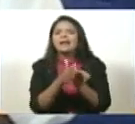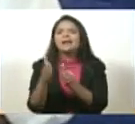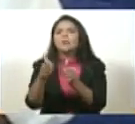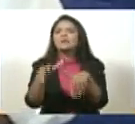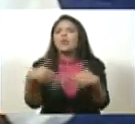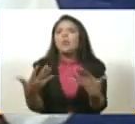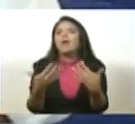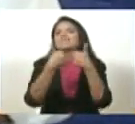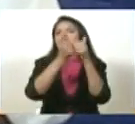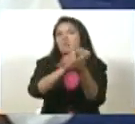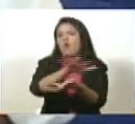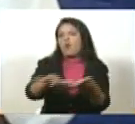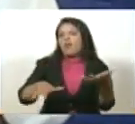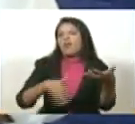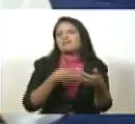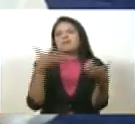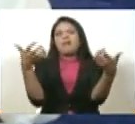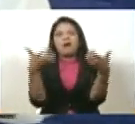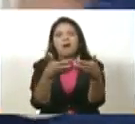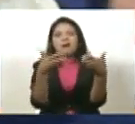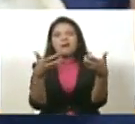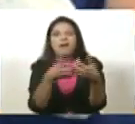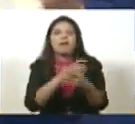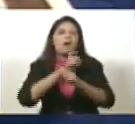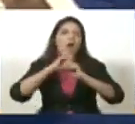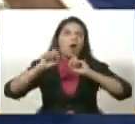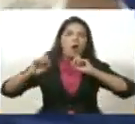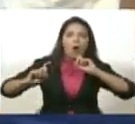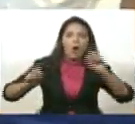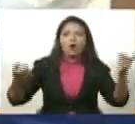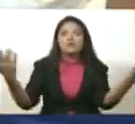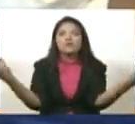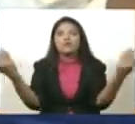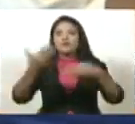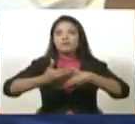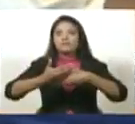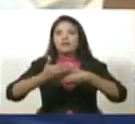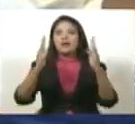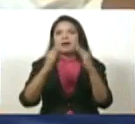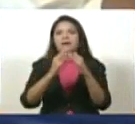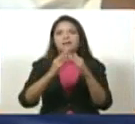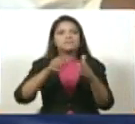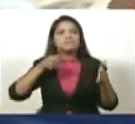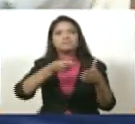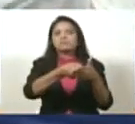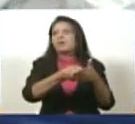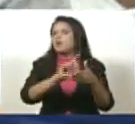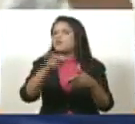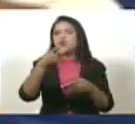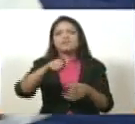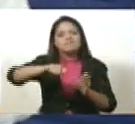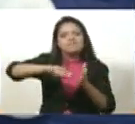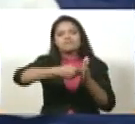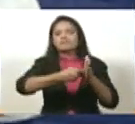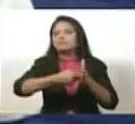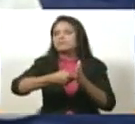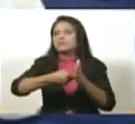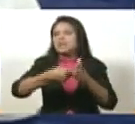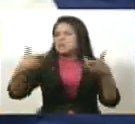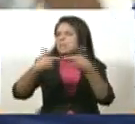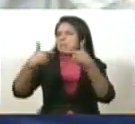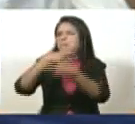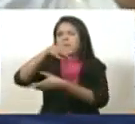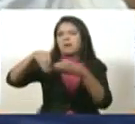la violencia, la guerra, el odio, trancar la puerta de la casa para que nadie salga a trabajar y ponernos a pelear